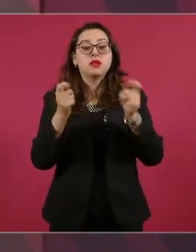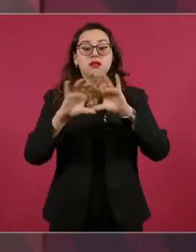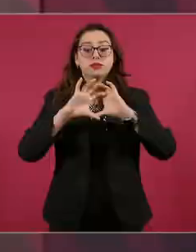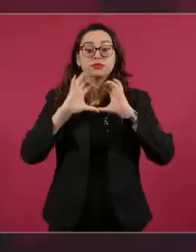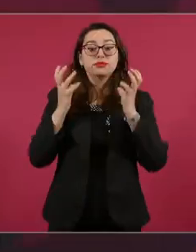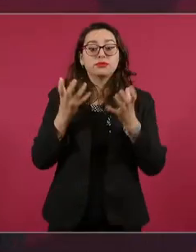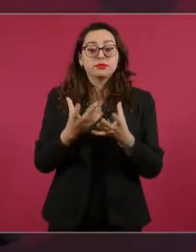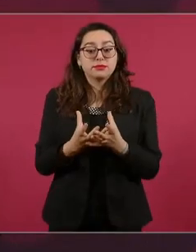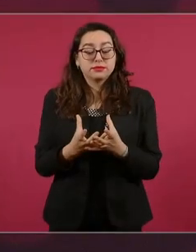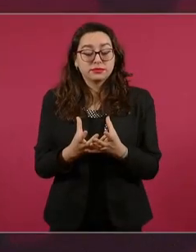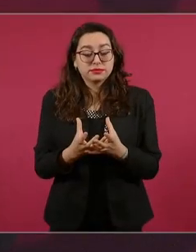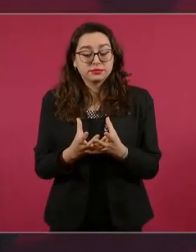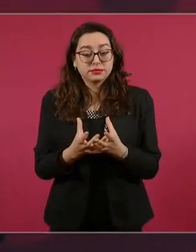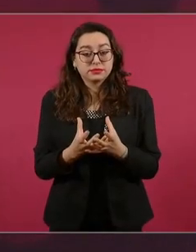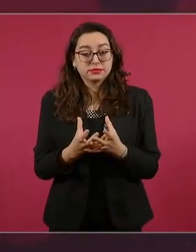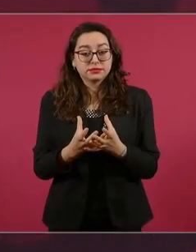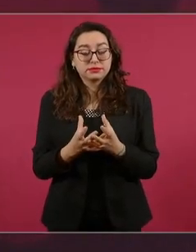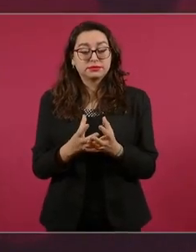utilizan